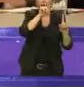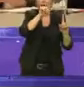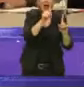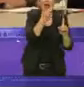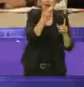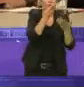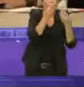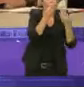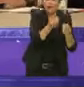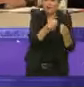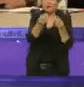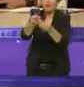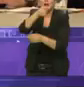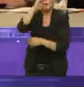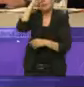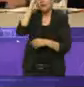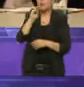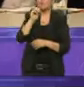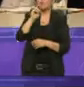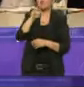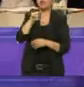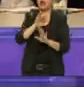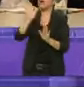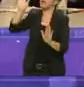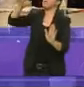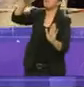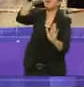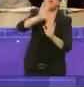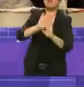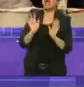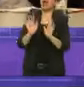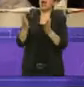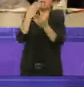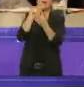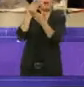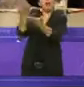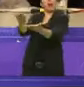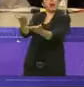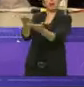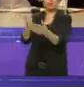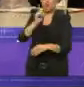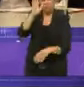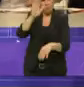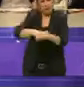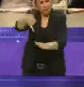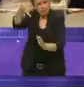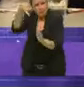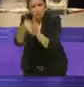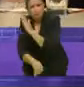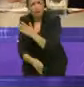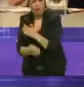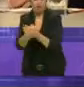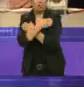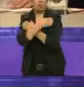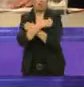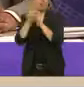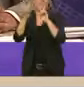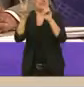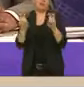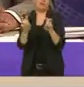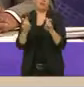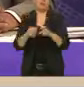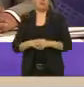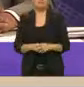Piensan que con darle una manita de pintura ya se va a solucionar. Es mucho más profundo el tema educativo. Gracias, candidato.